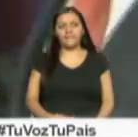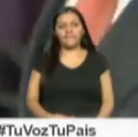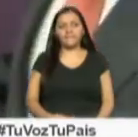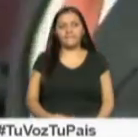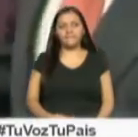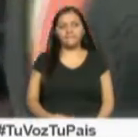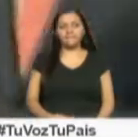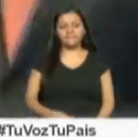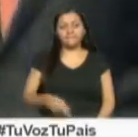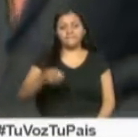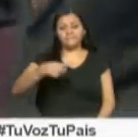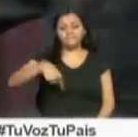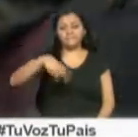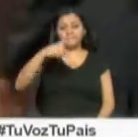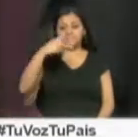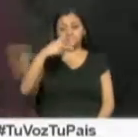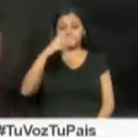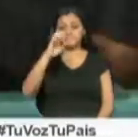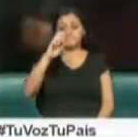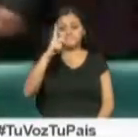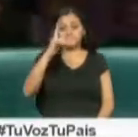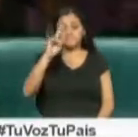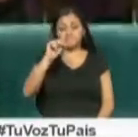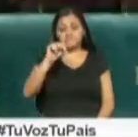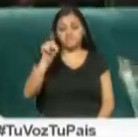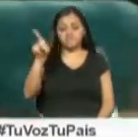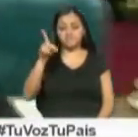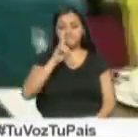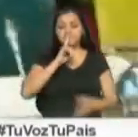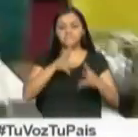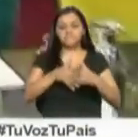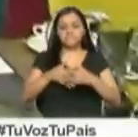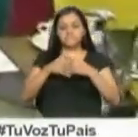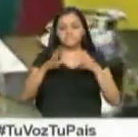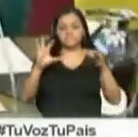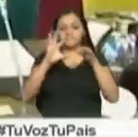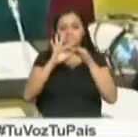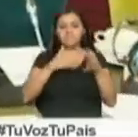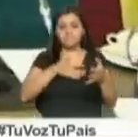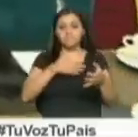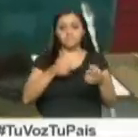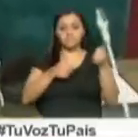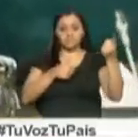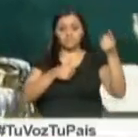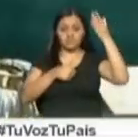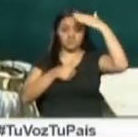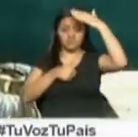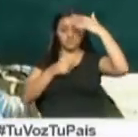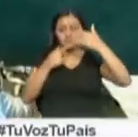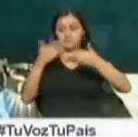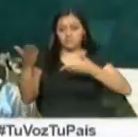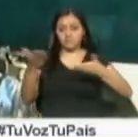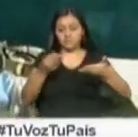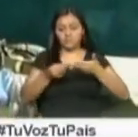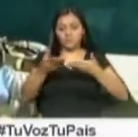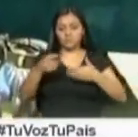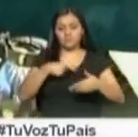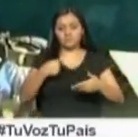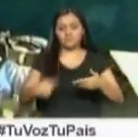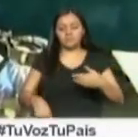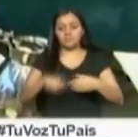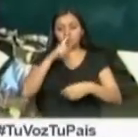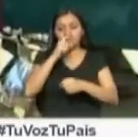La relación de Pekín con Estados Unidos también está sobre la mesa, con la Casa Blanca culpando a las importaciones de origen chino de destruir